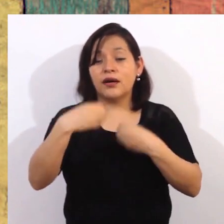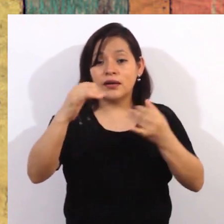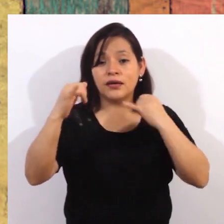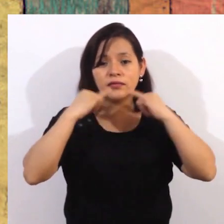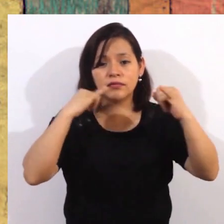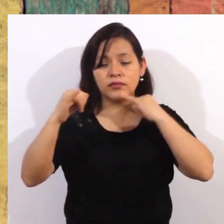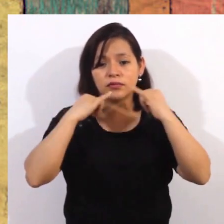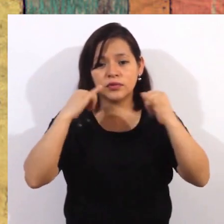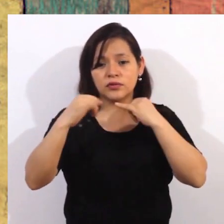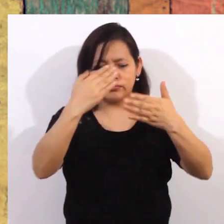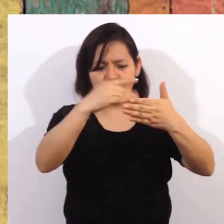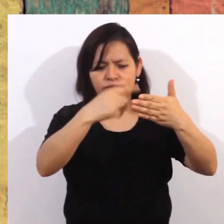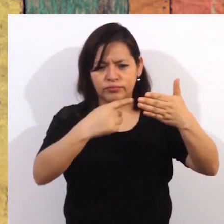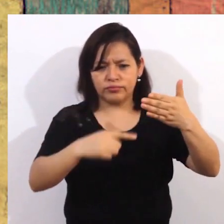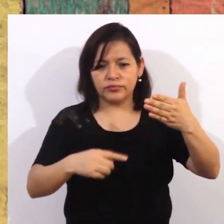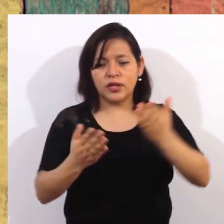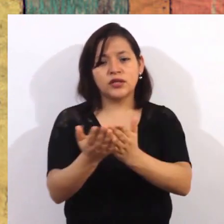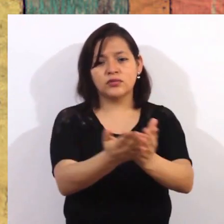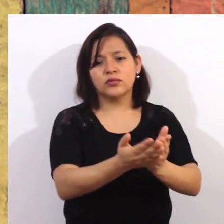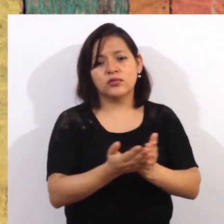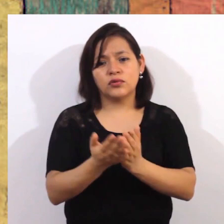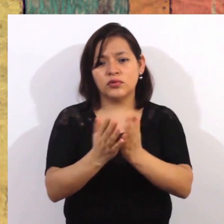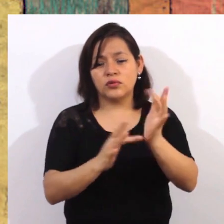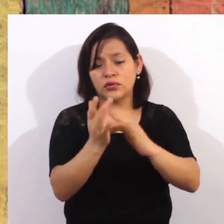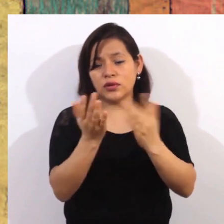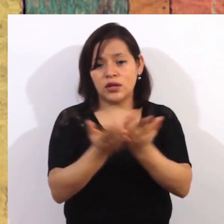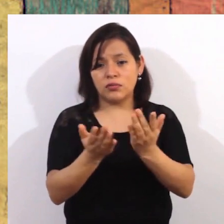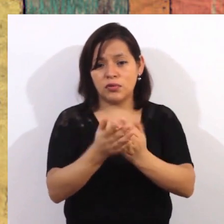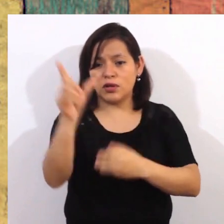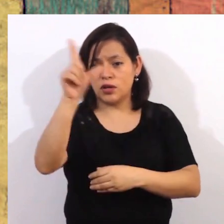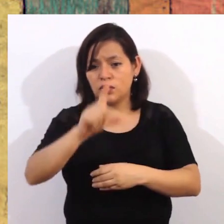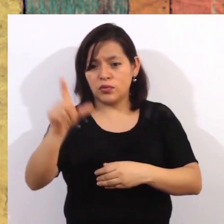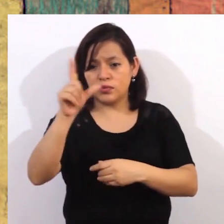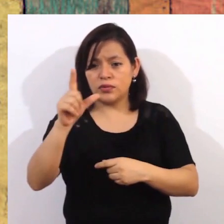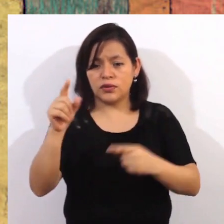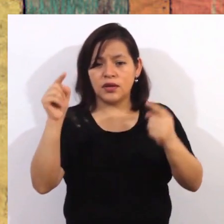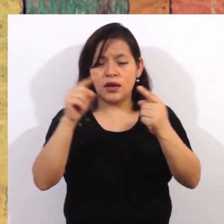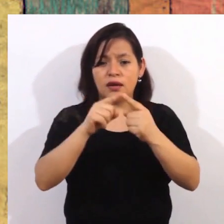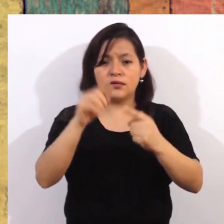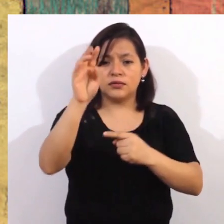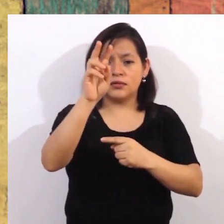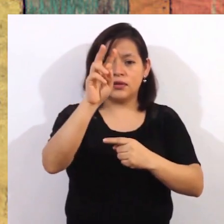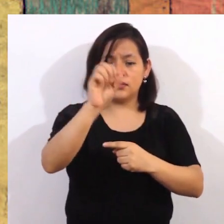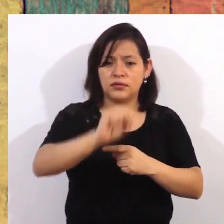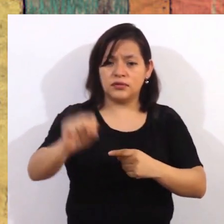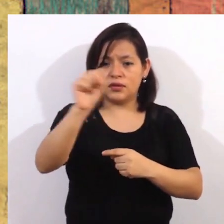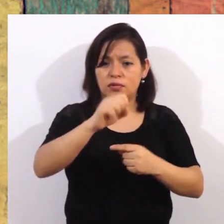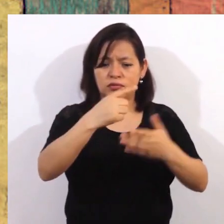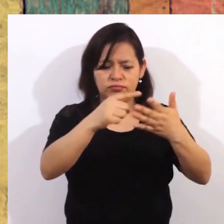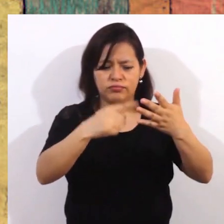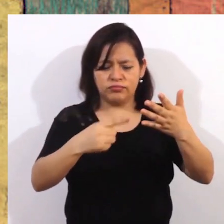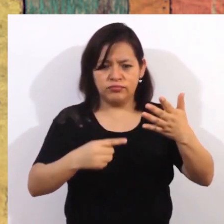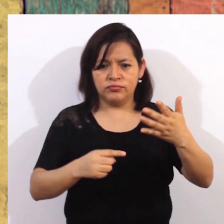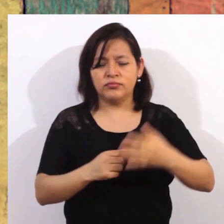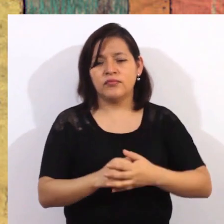daremos información detallada respecto a nuestros estudios bíblicos que se realizan de lunes a sábados en horarios